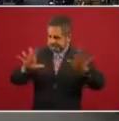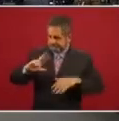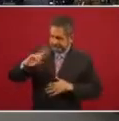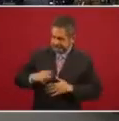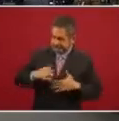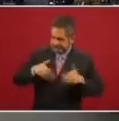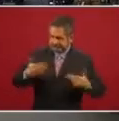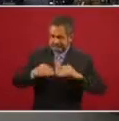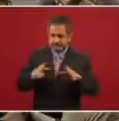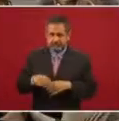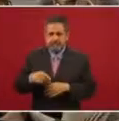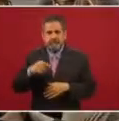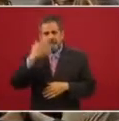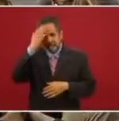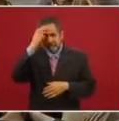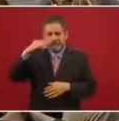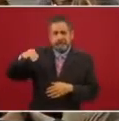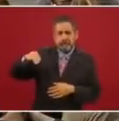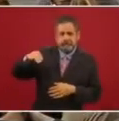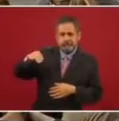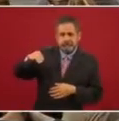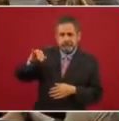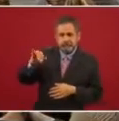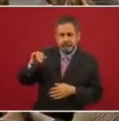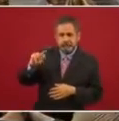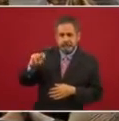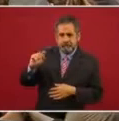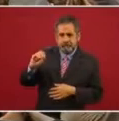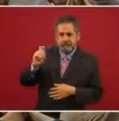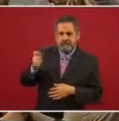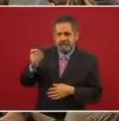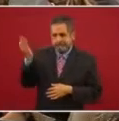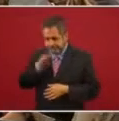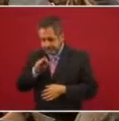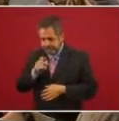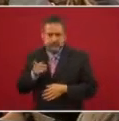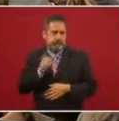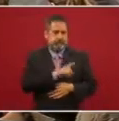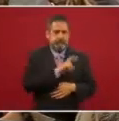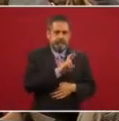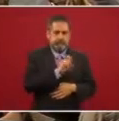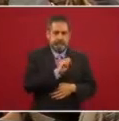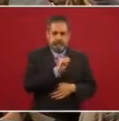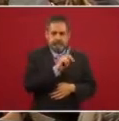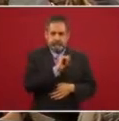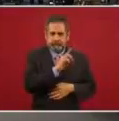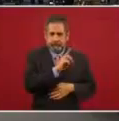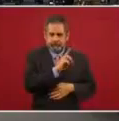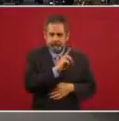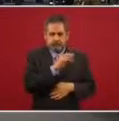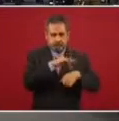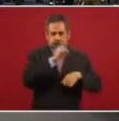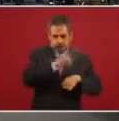como mito realidad mito realidad como quizás lo vamos a alcanzar a ver y no es solamente diagonal coronavirus